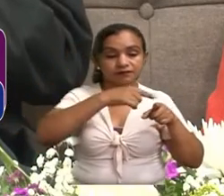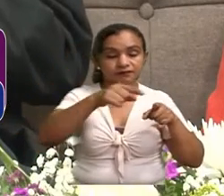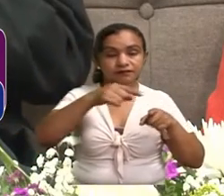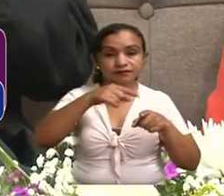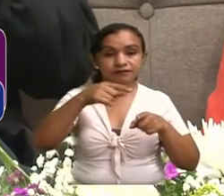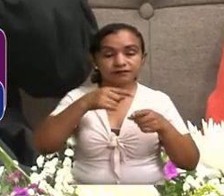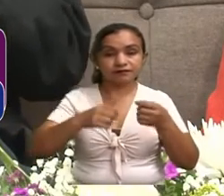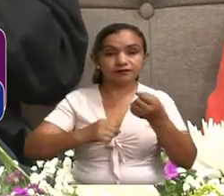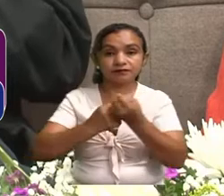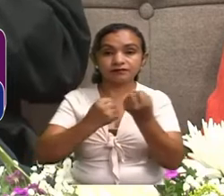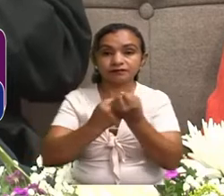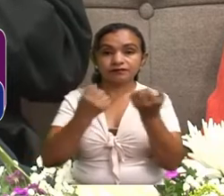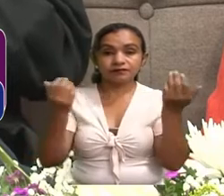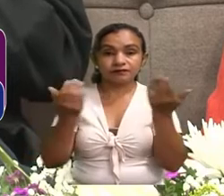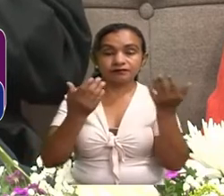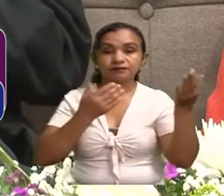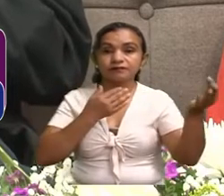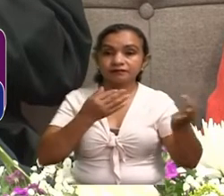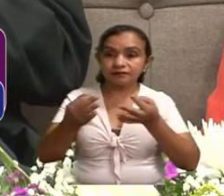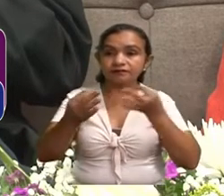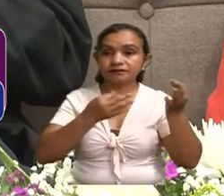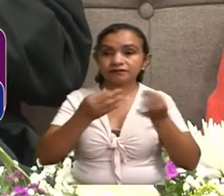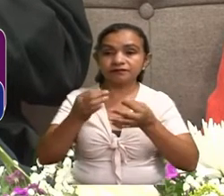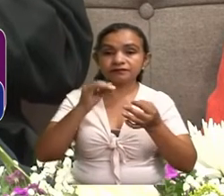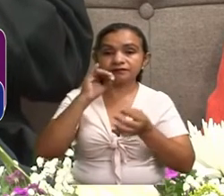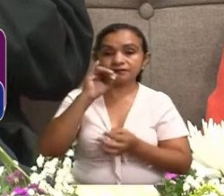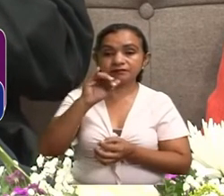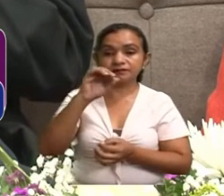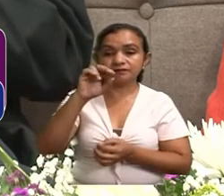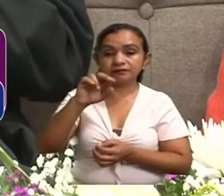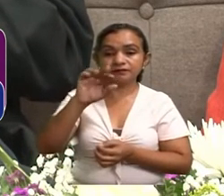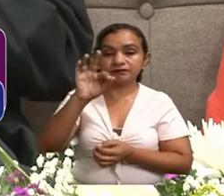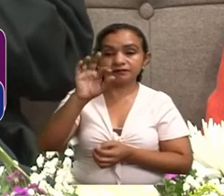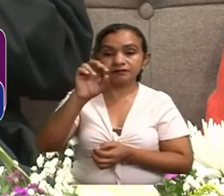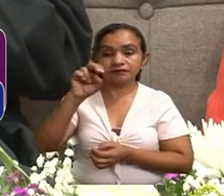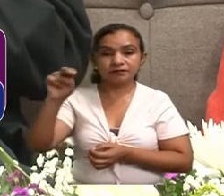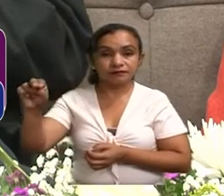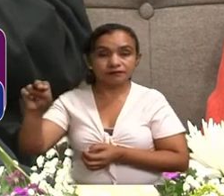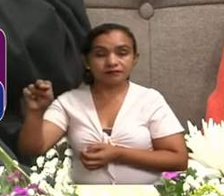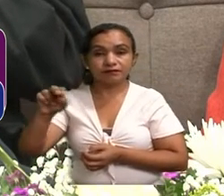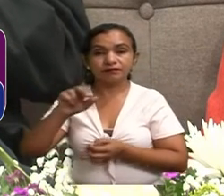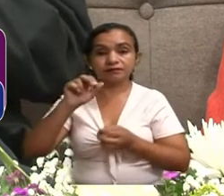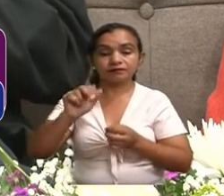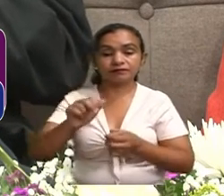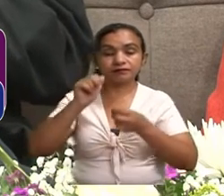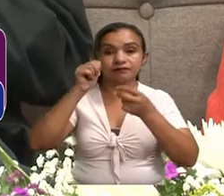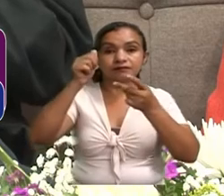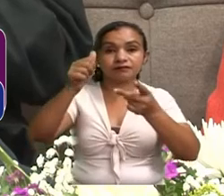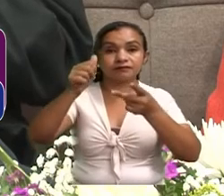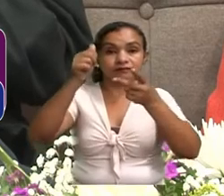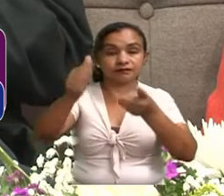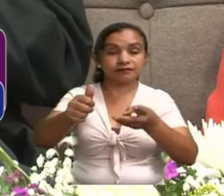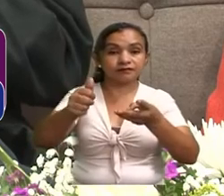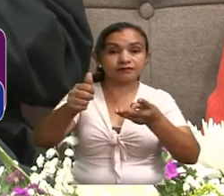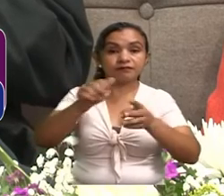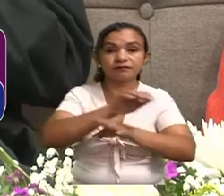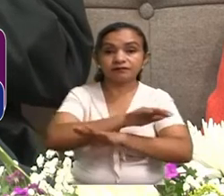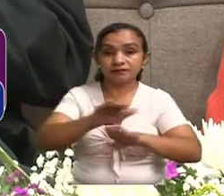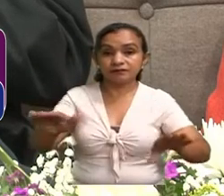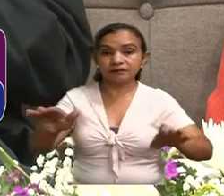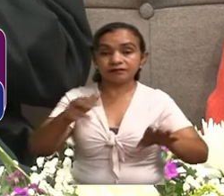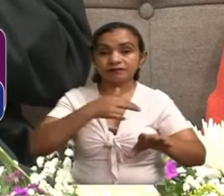cadena de sostenibilidad. Entonces esta va a estar a cargo del INIFON. Y el siguiente día, al finalizar, vamos a